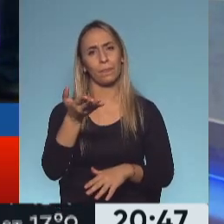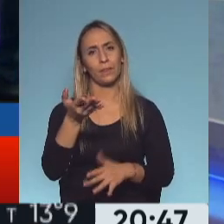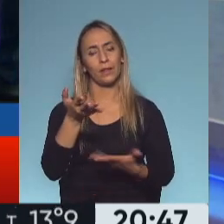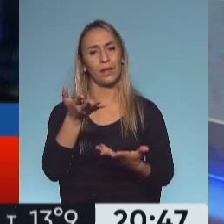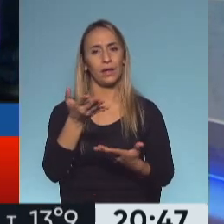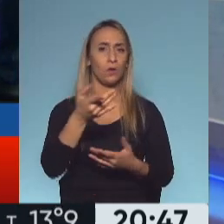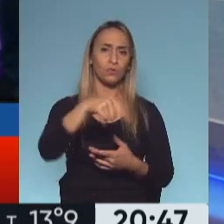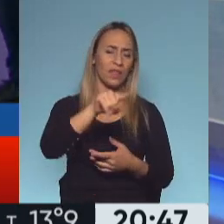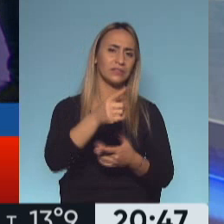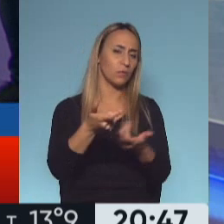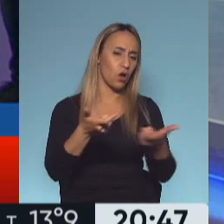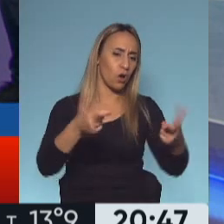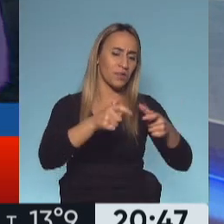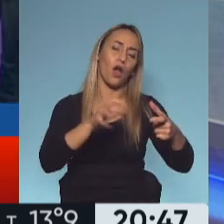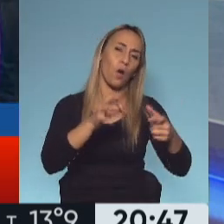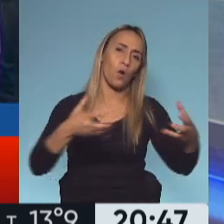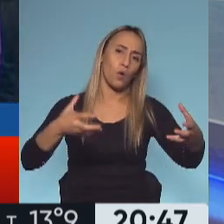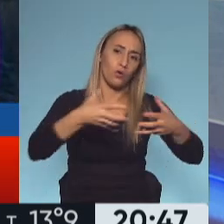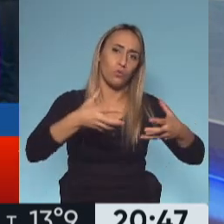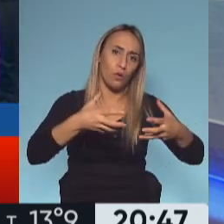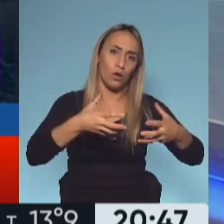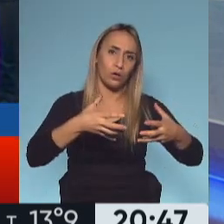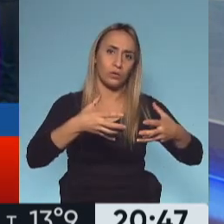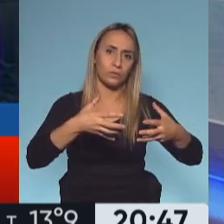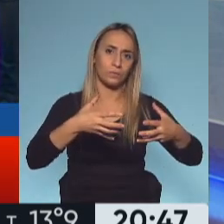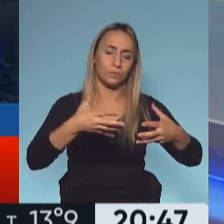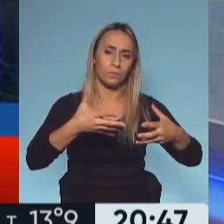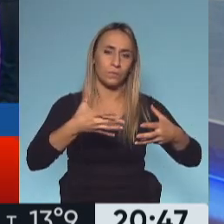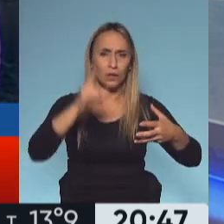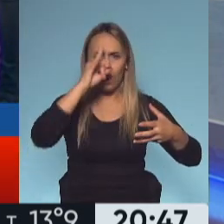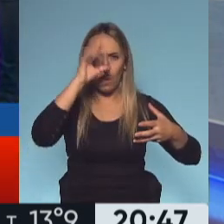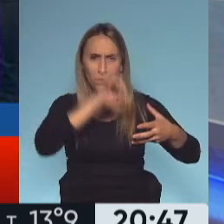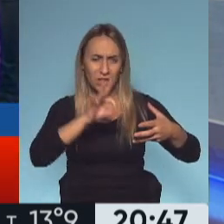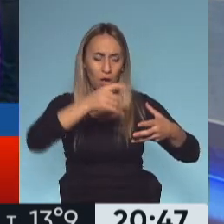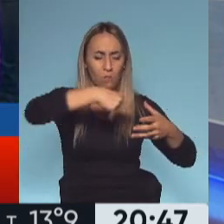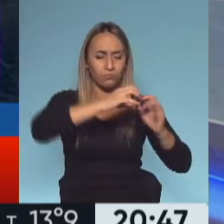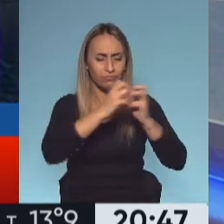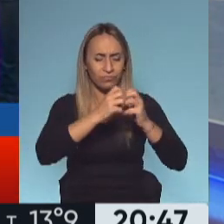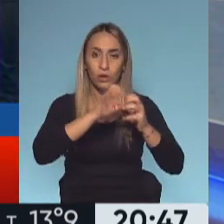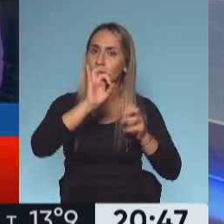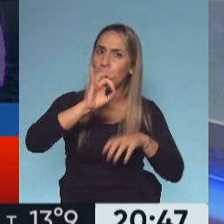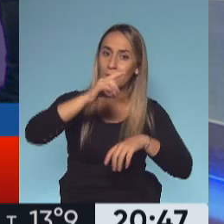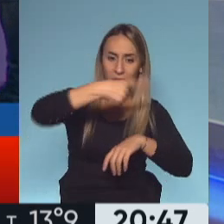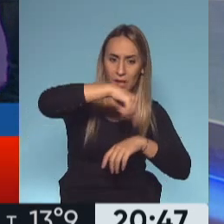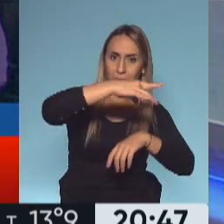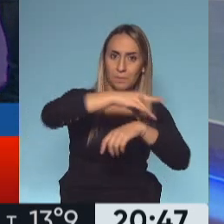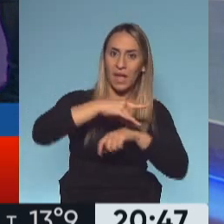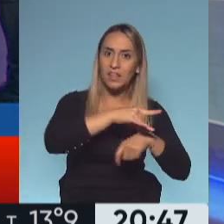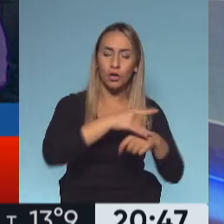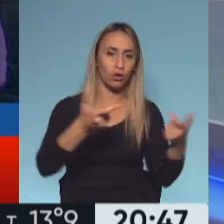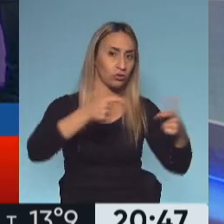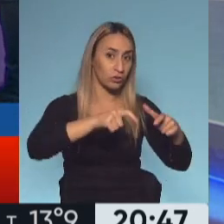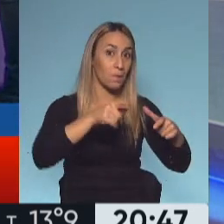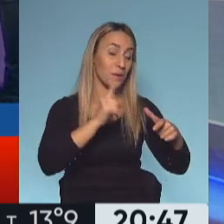¿son comités o son grupos de opiniones solamente formadas por médicos, por los médicos